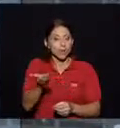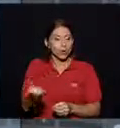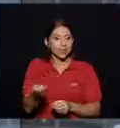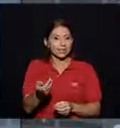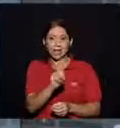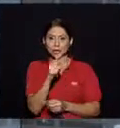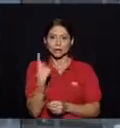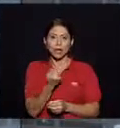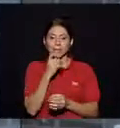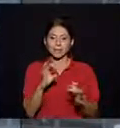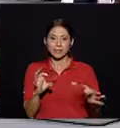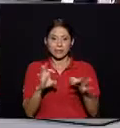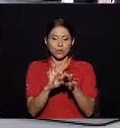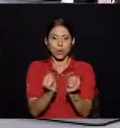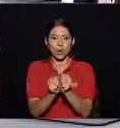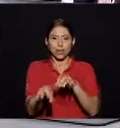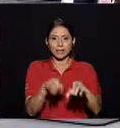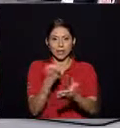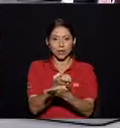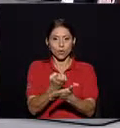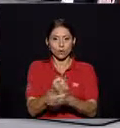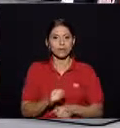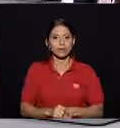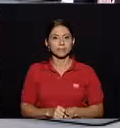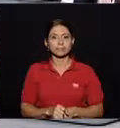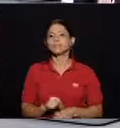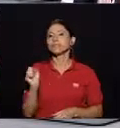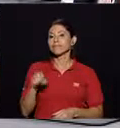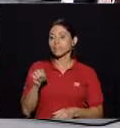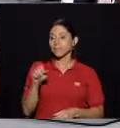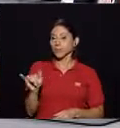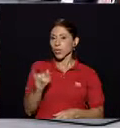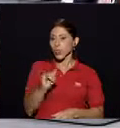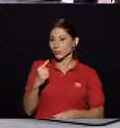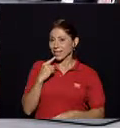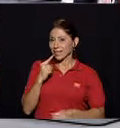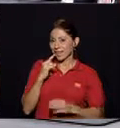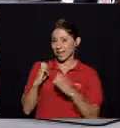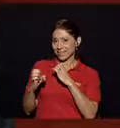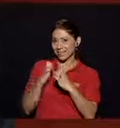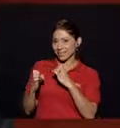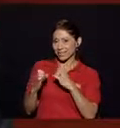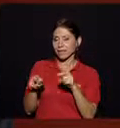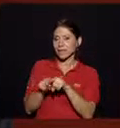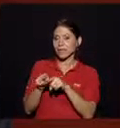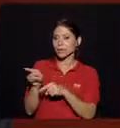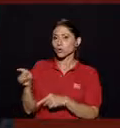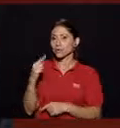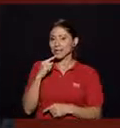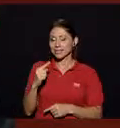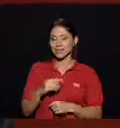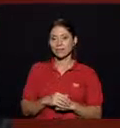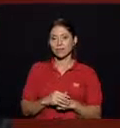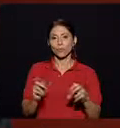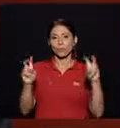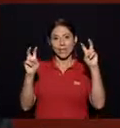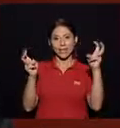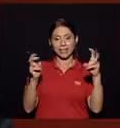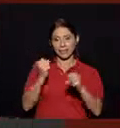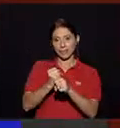económica. Sí, bueno, así y tal como se decía en la entrevista y lo que usted está diciendo, el asunto del